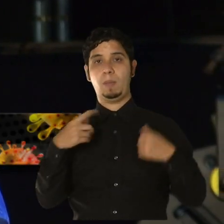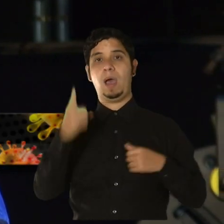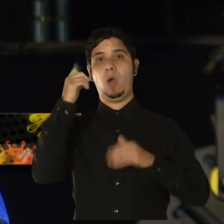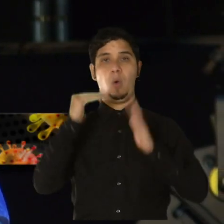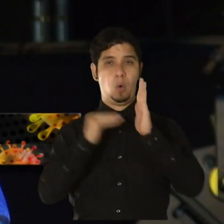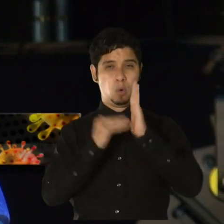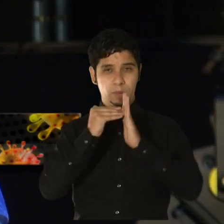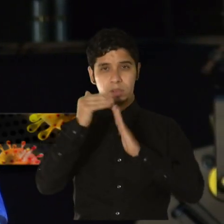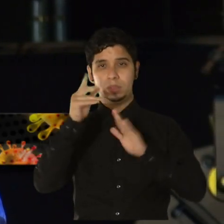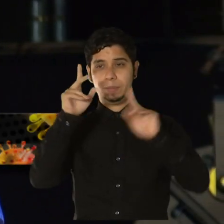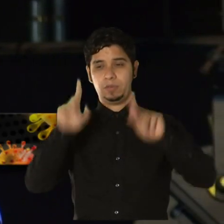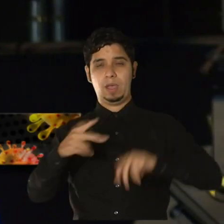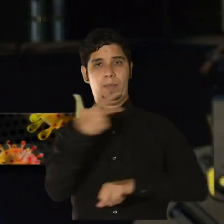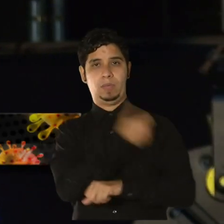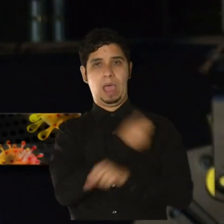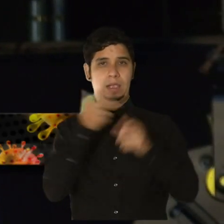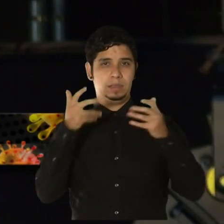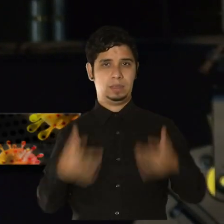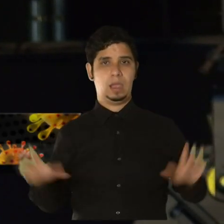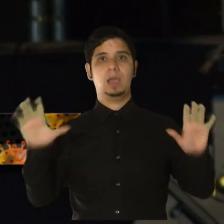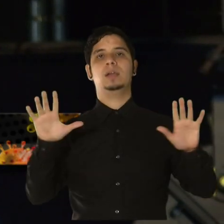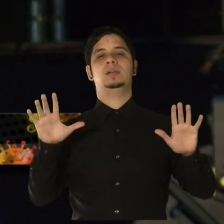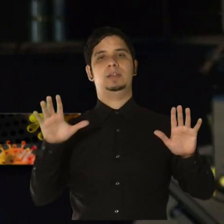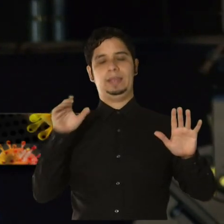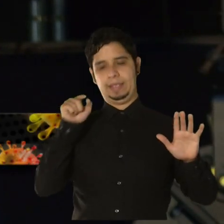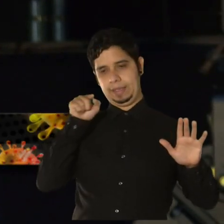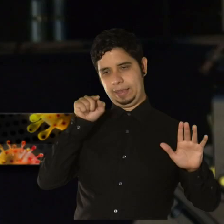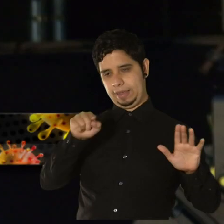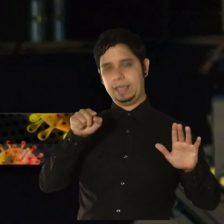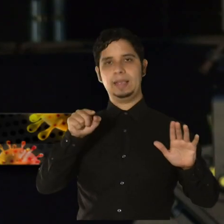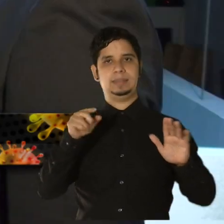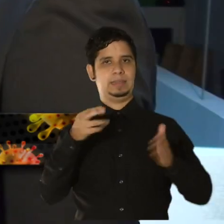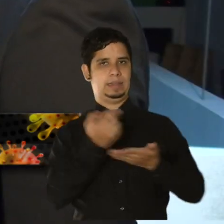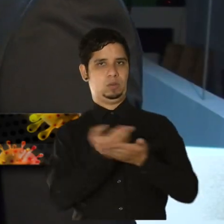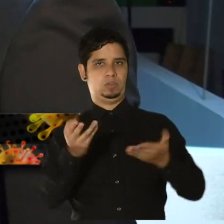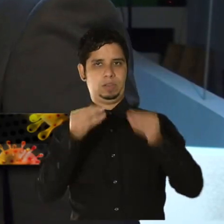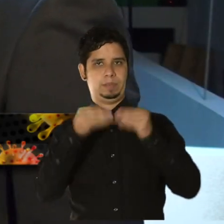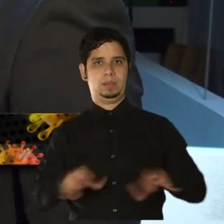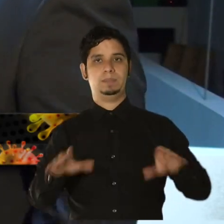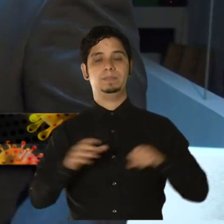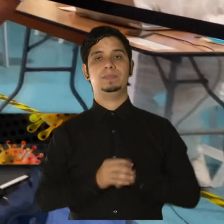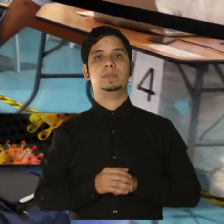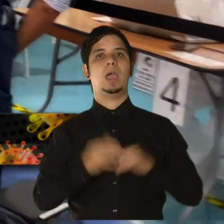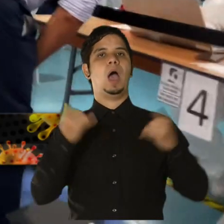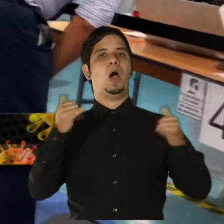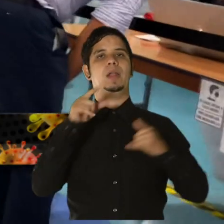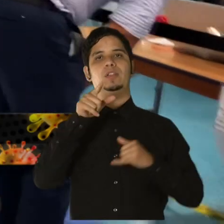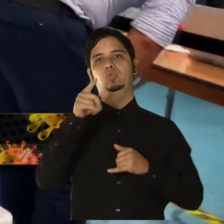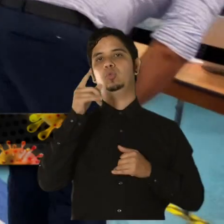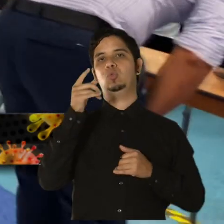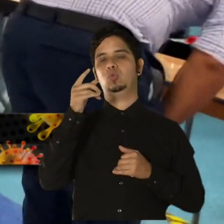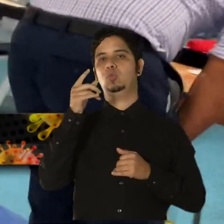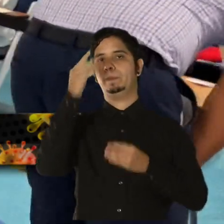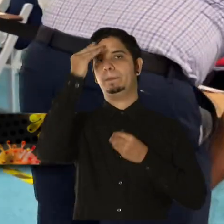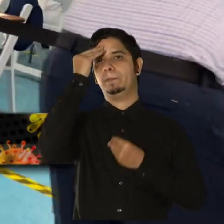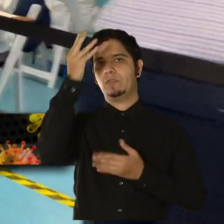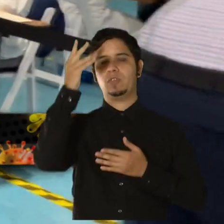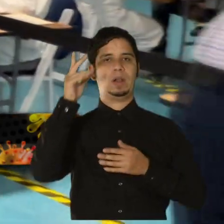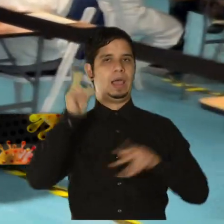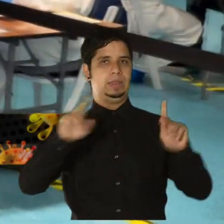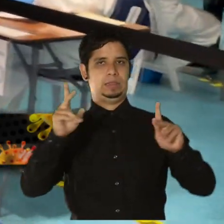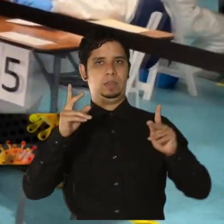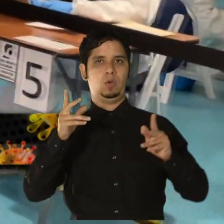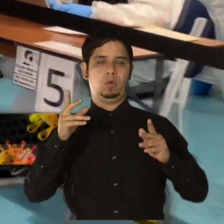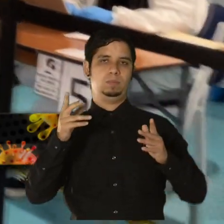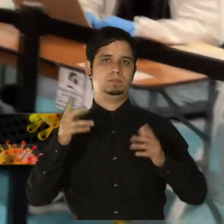ya vacunados, pues se pierda ese recurso. ¿Cuál es tu mensaje principal? Usar el uso de la